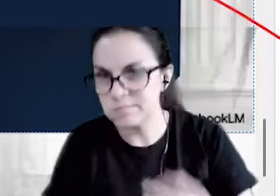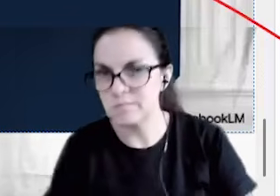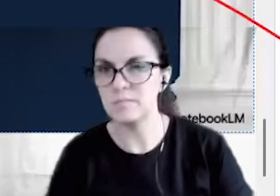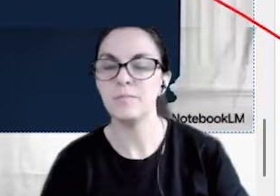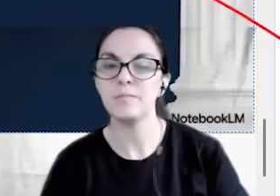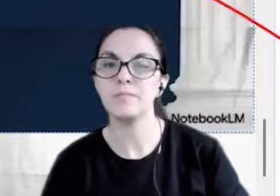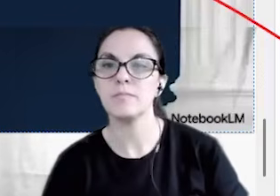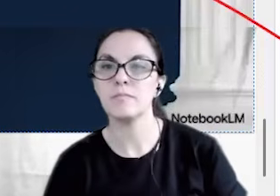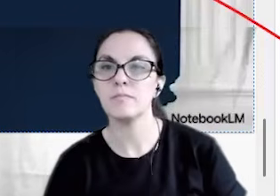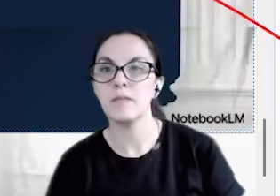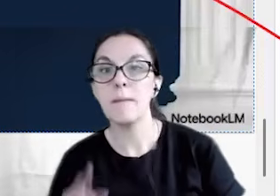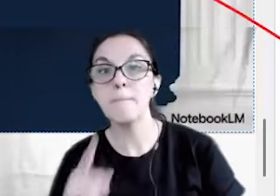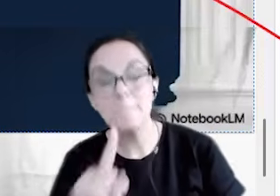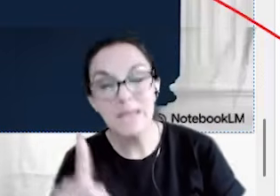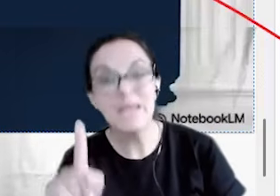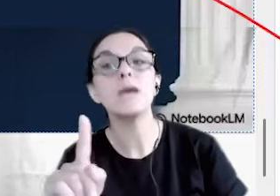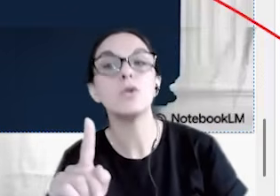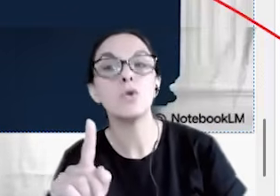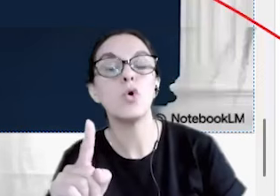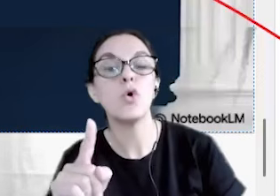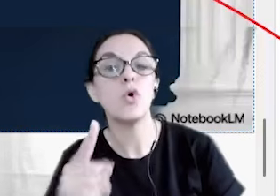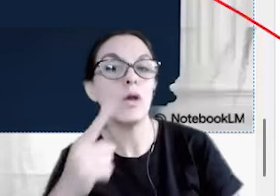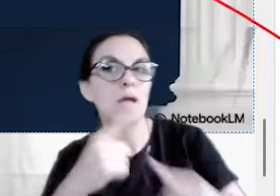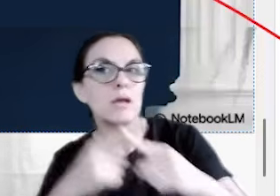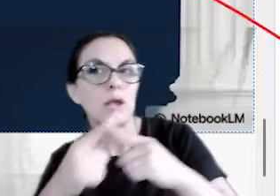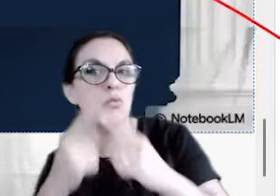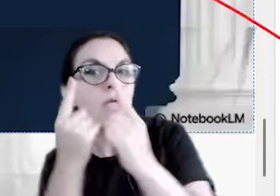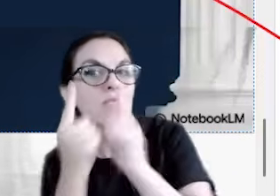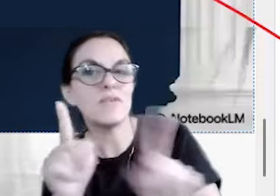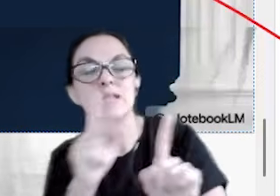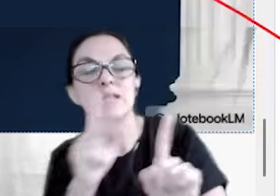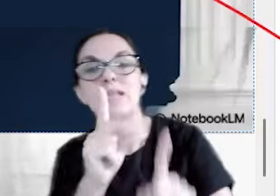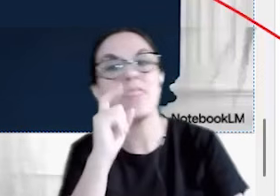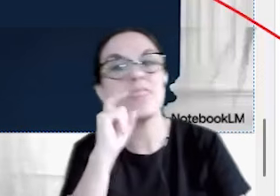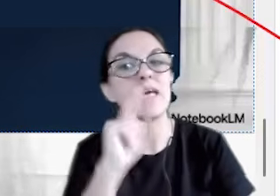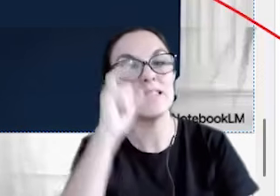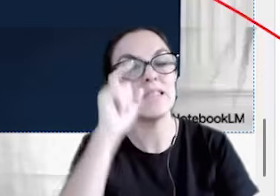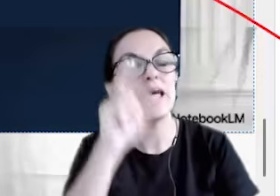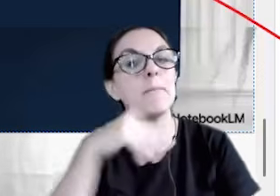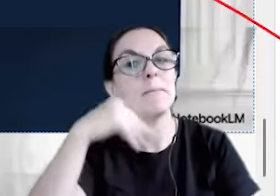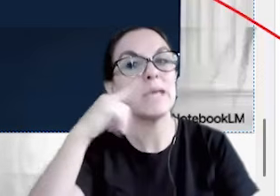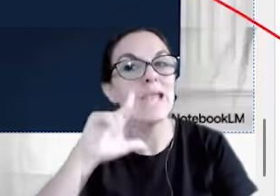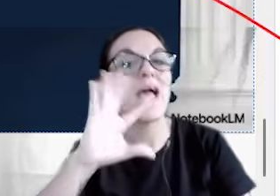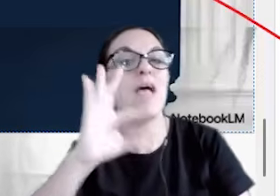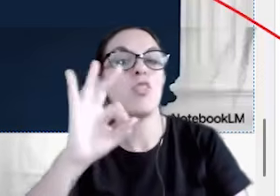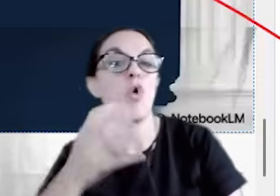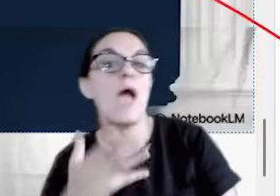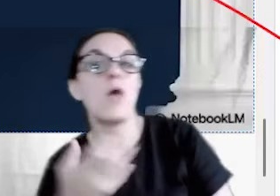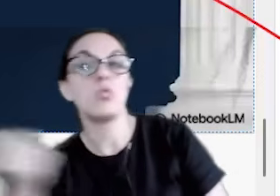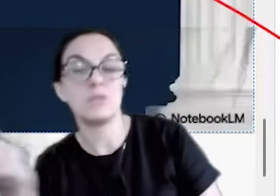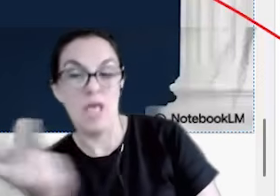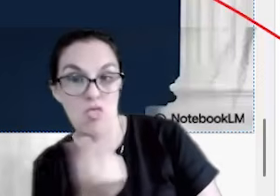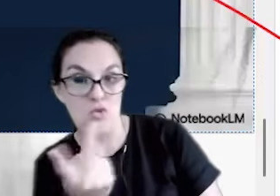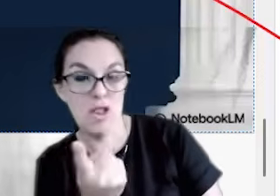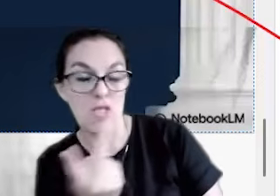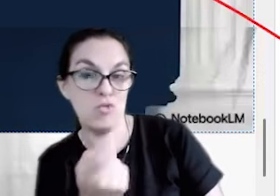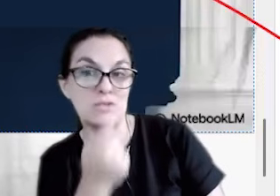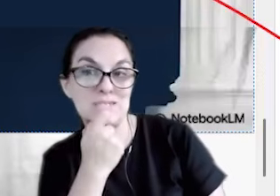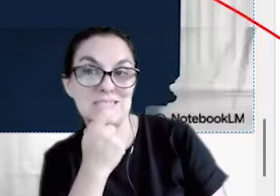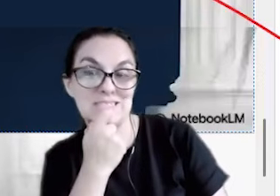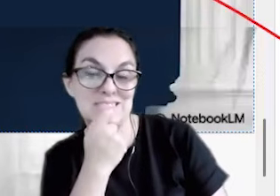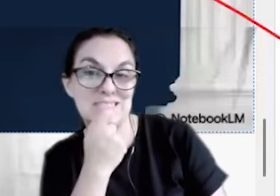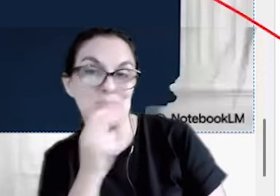a calcular y sí se toma en la diferencia entre impuesto determinado e impuesto ajustado es cuando supera la condición objetiva de